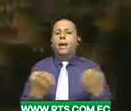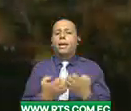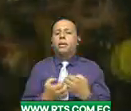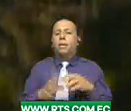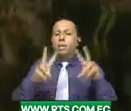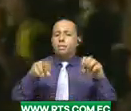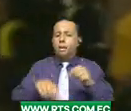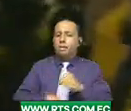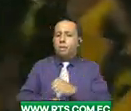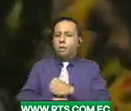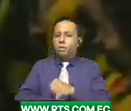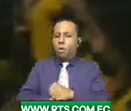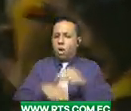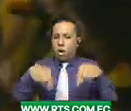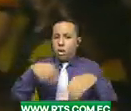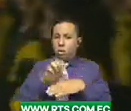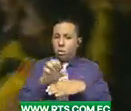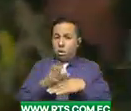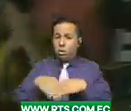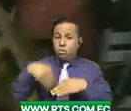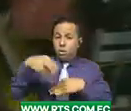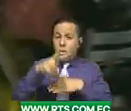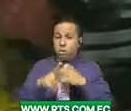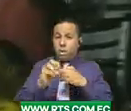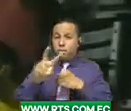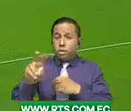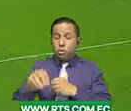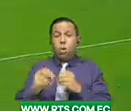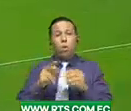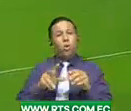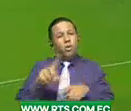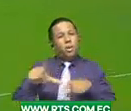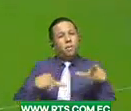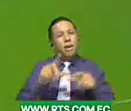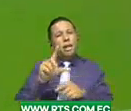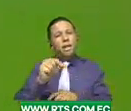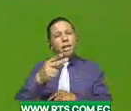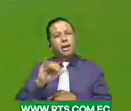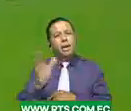disputarán la Liga Pro en Ecuador el 2022.